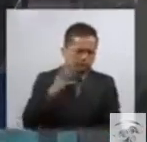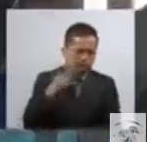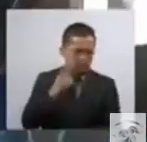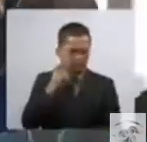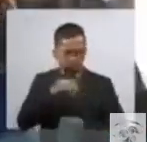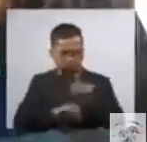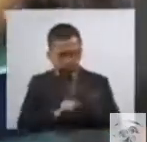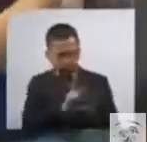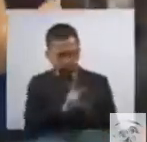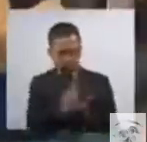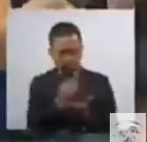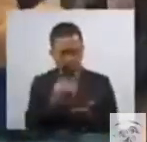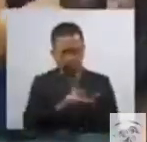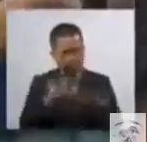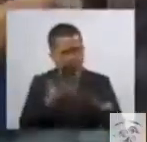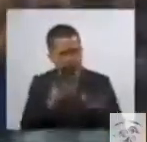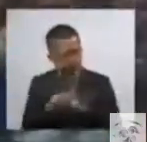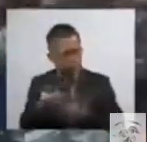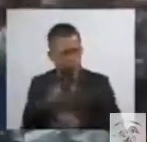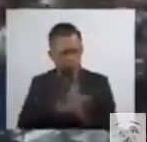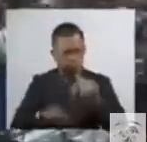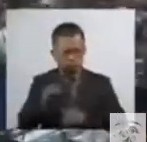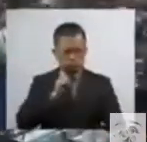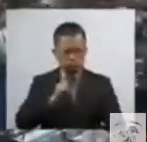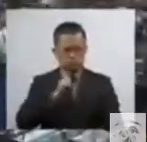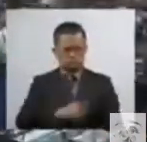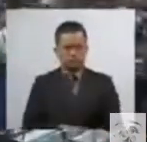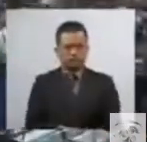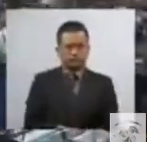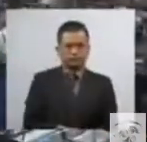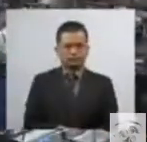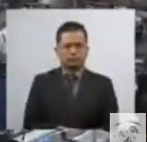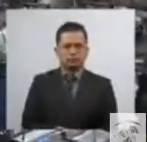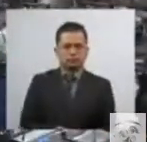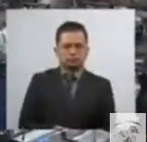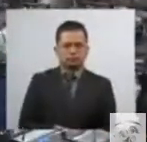iniciativa. Gracias. Muchas gracias, diputada Tagle Martínez.